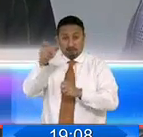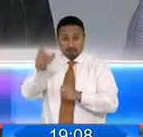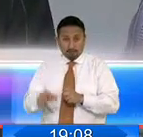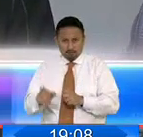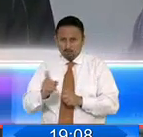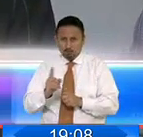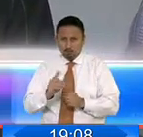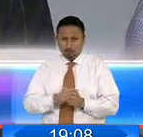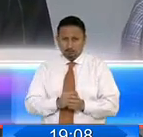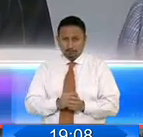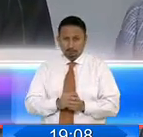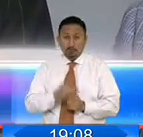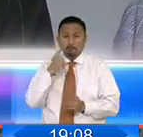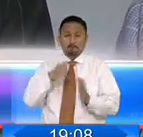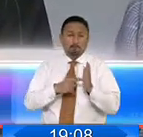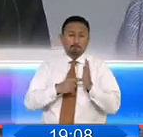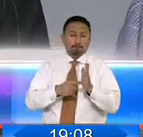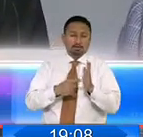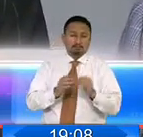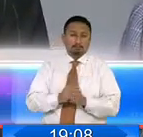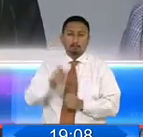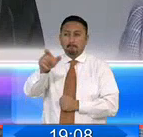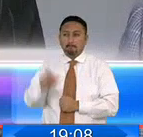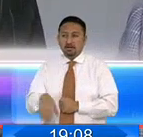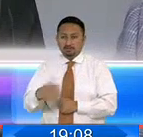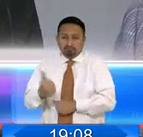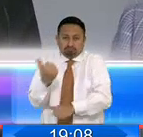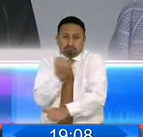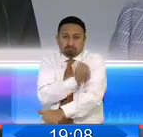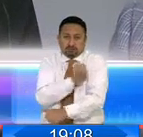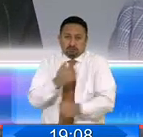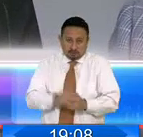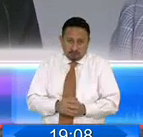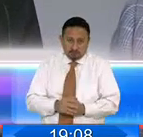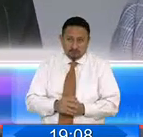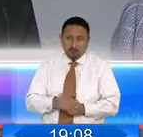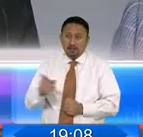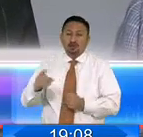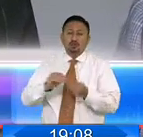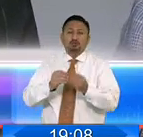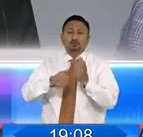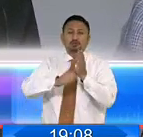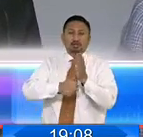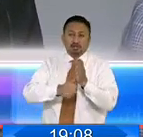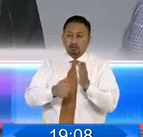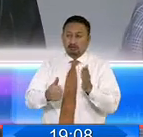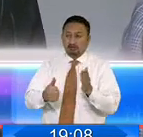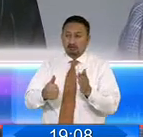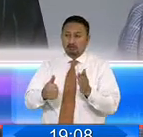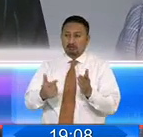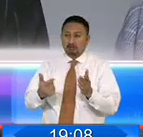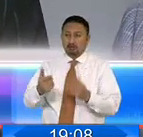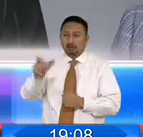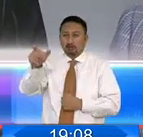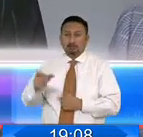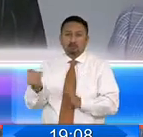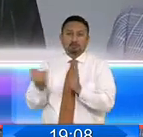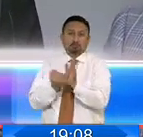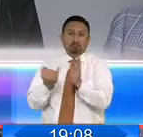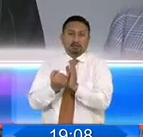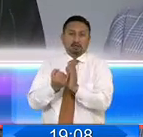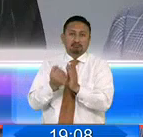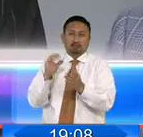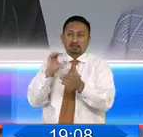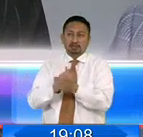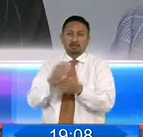paciente es decir por ponerles un ejemplo si una persona se ha vacunado nosotros no queremos saber número de cédula no queremos saber identidad personal